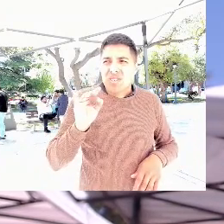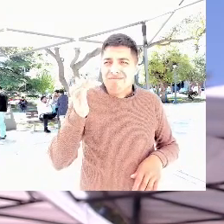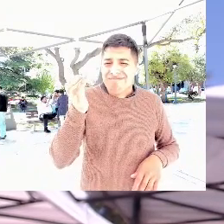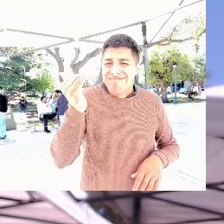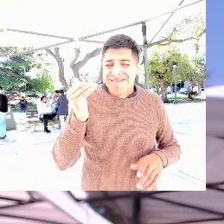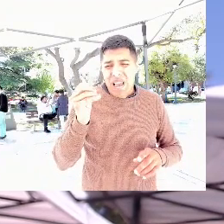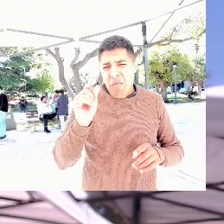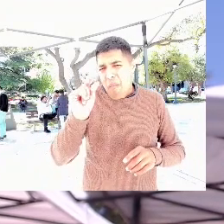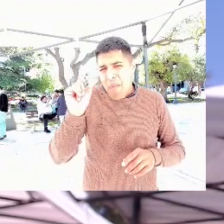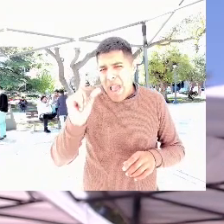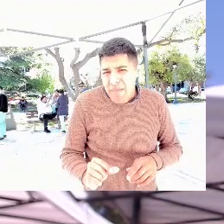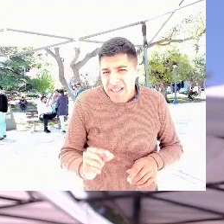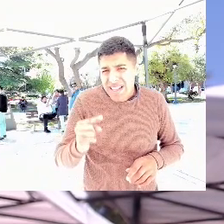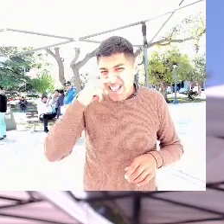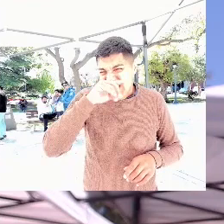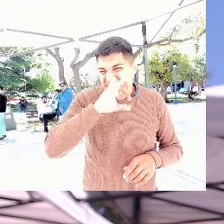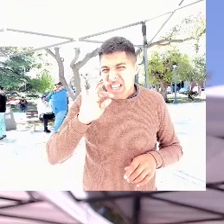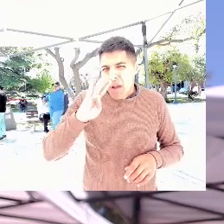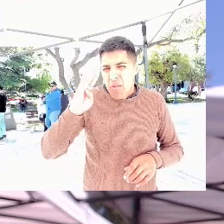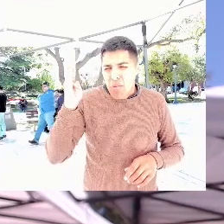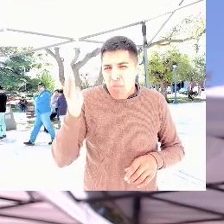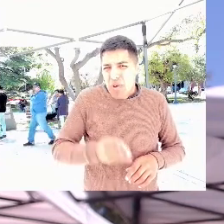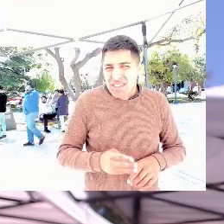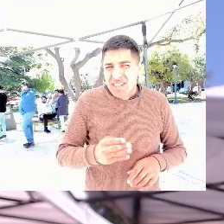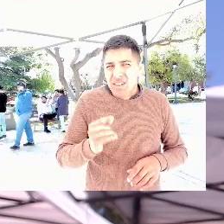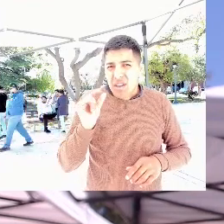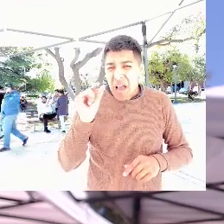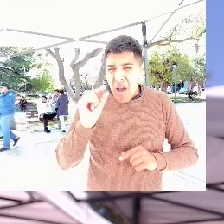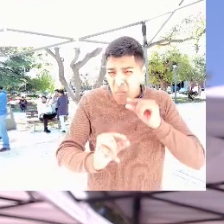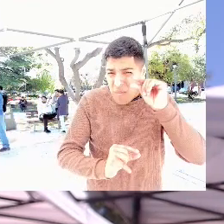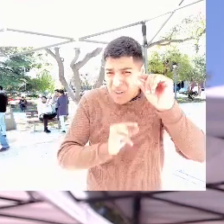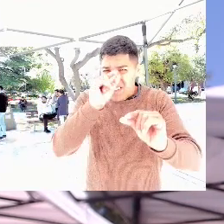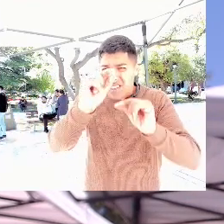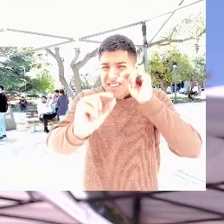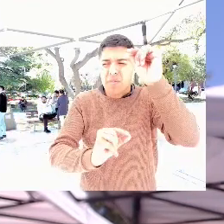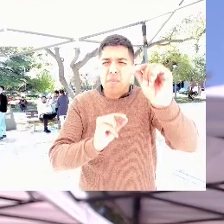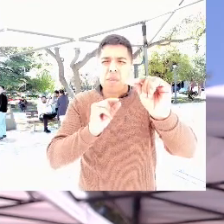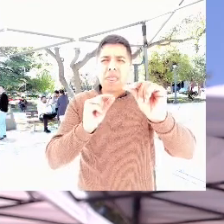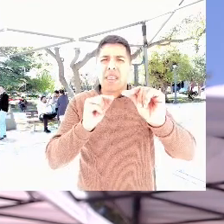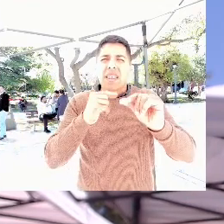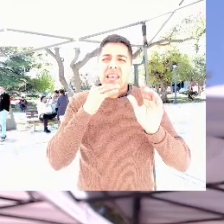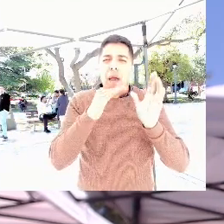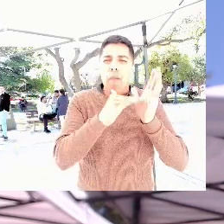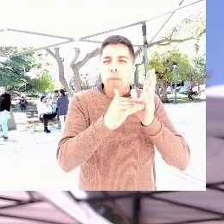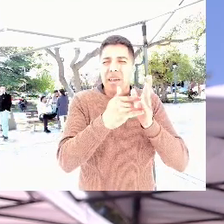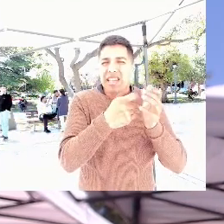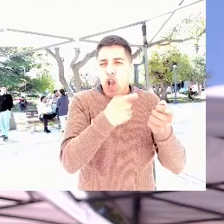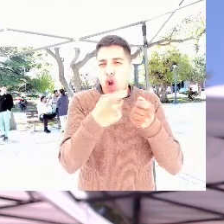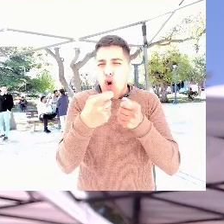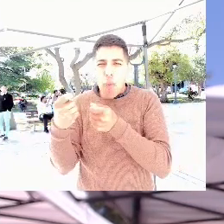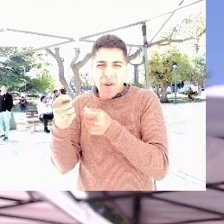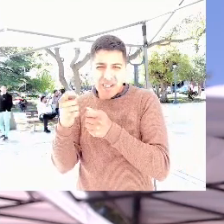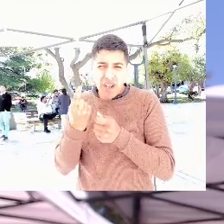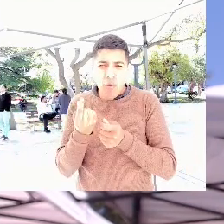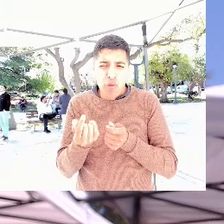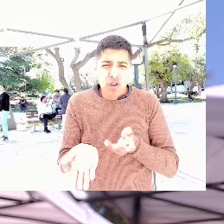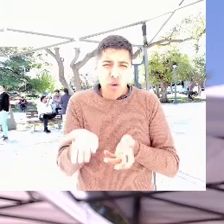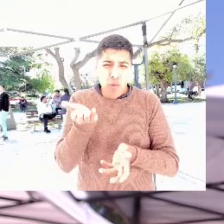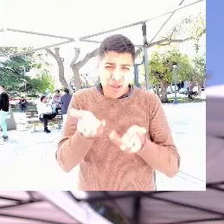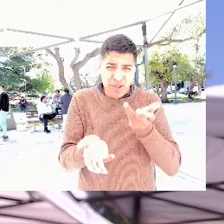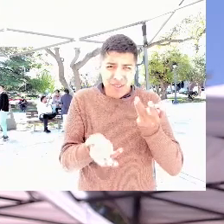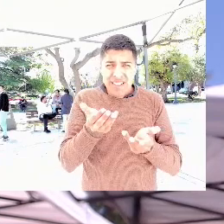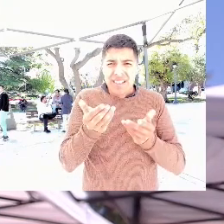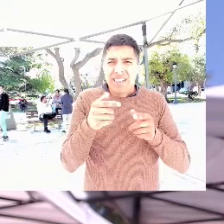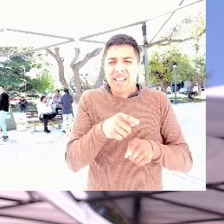debajo del 70% de manera escalonada, diferida según la actividad y el rubro, con lo cual le genera a